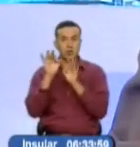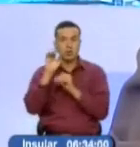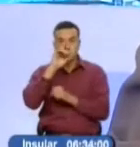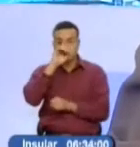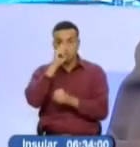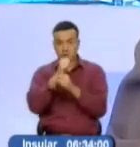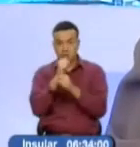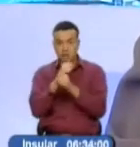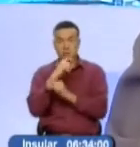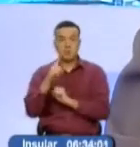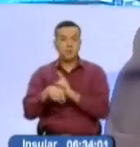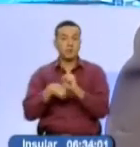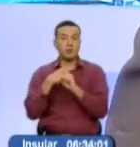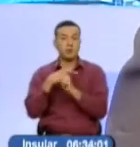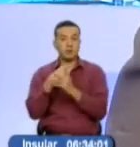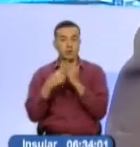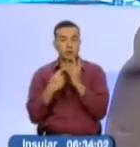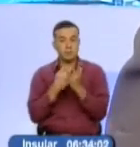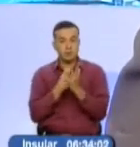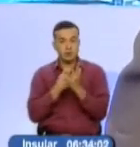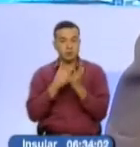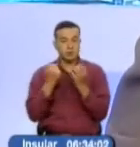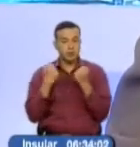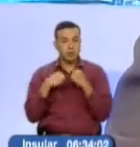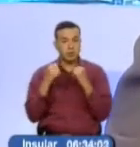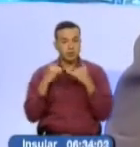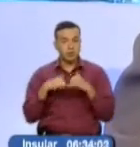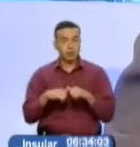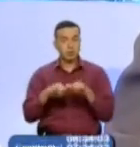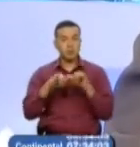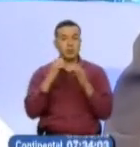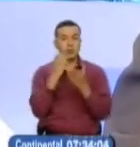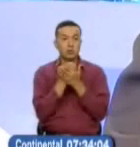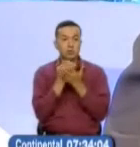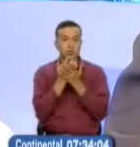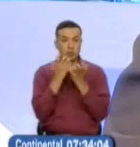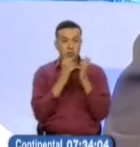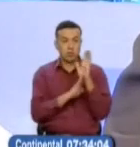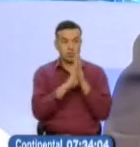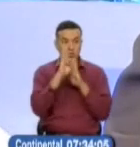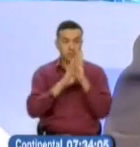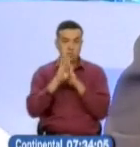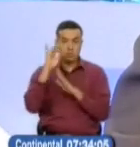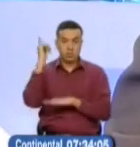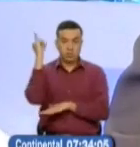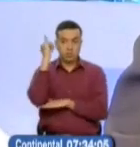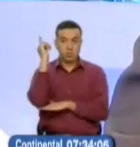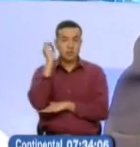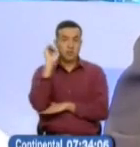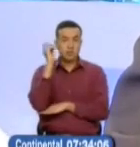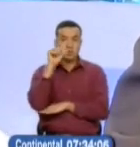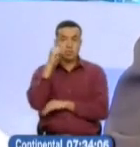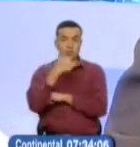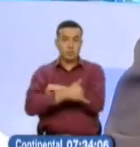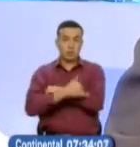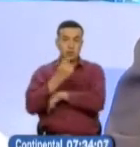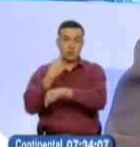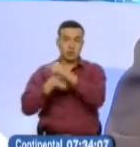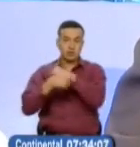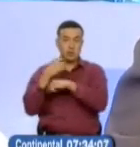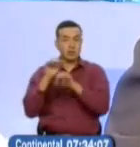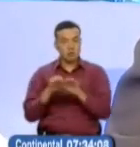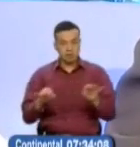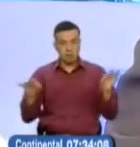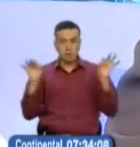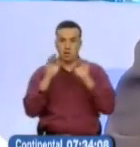empleo sino para tener autosubsistencia y una economía que quiere despegar en la industria o en la exportación debe